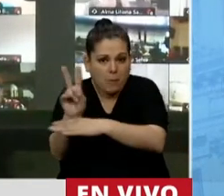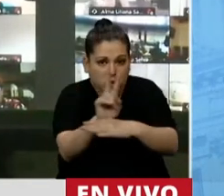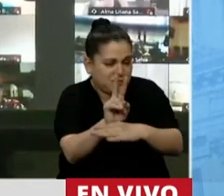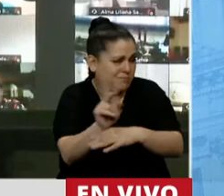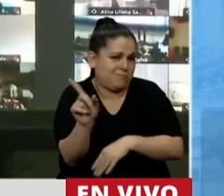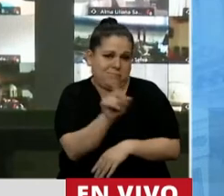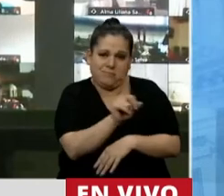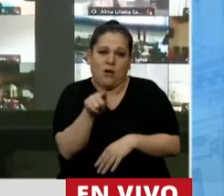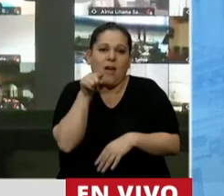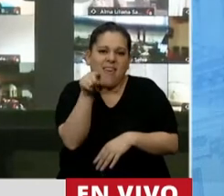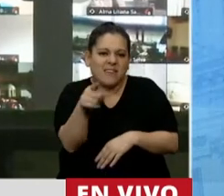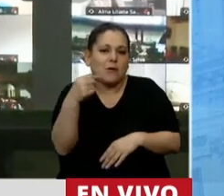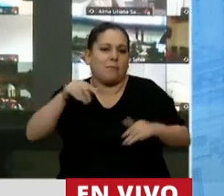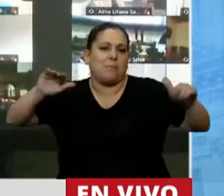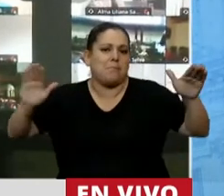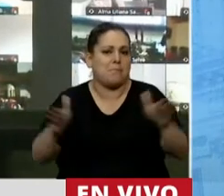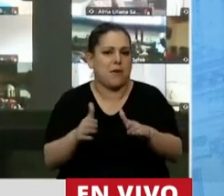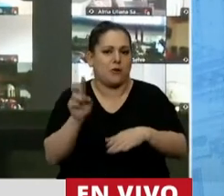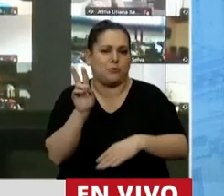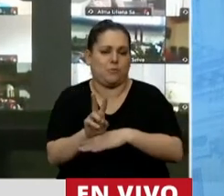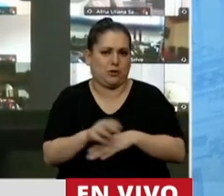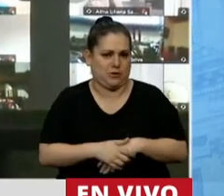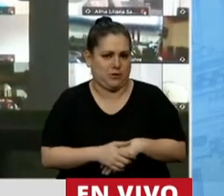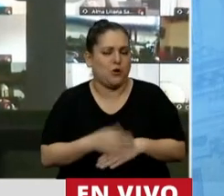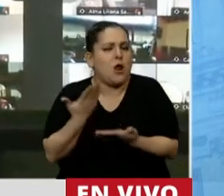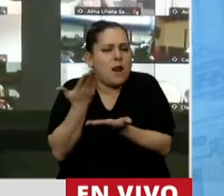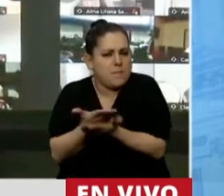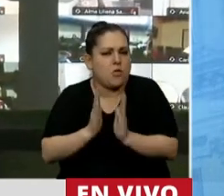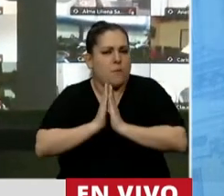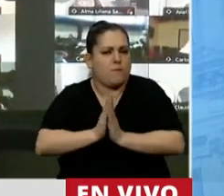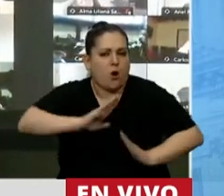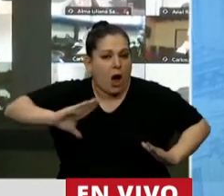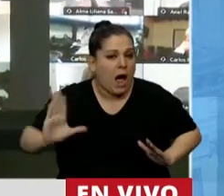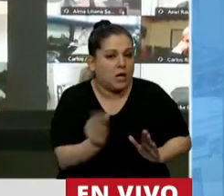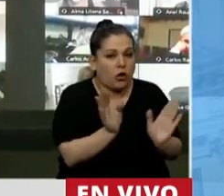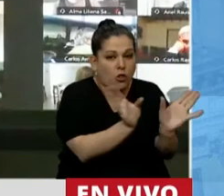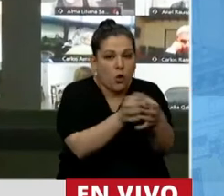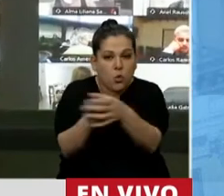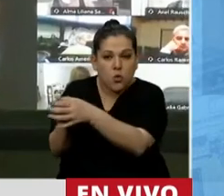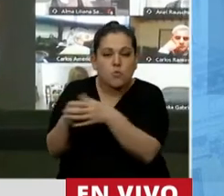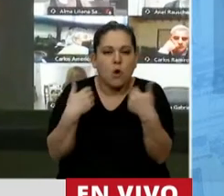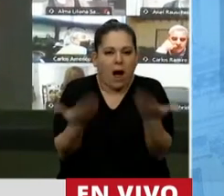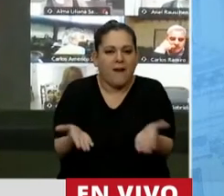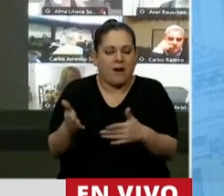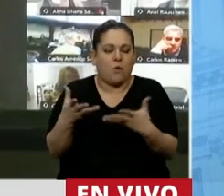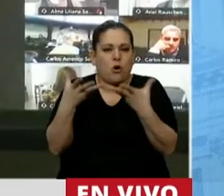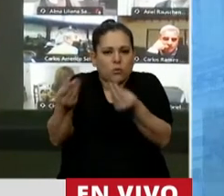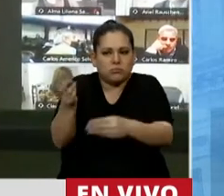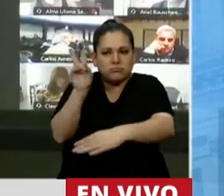Argentina, es bajándola. Le pido a todas las organizaciones ambientalistas que nos están